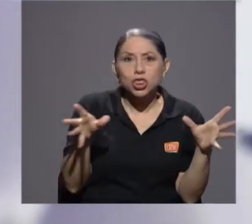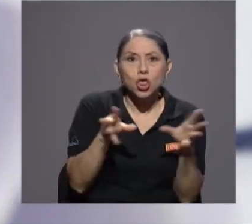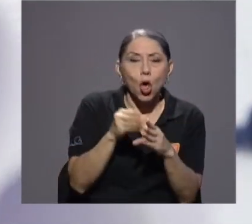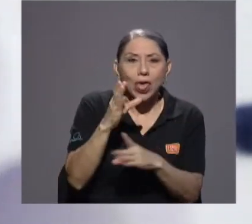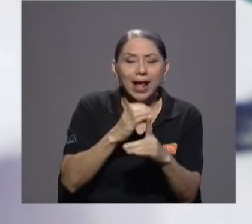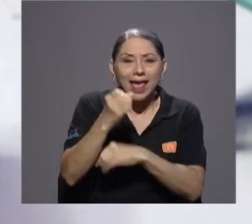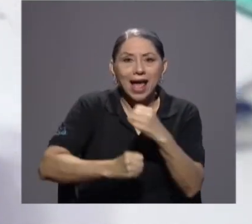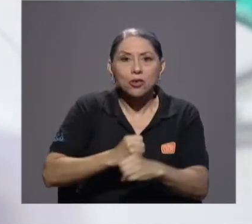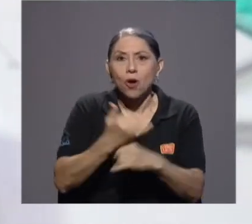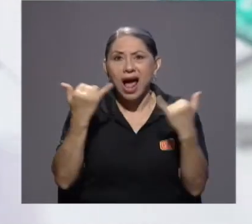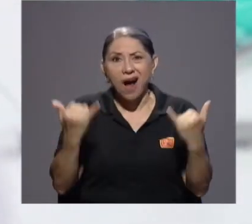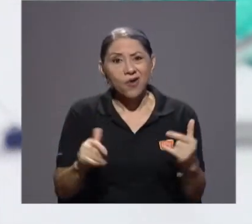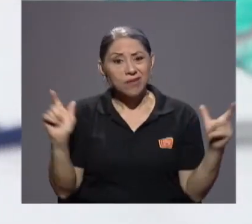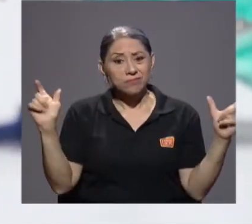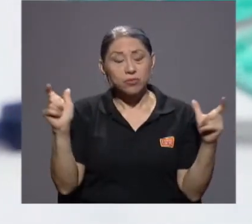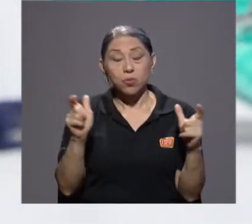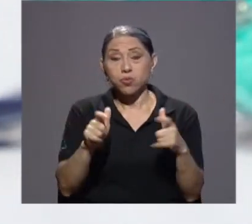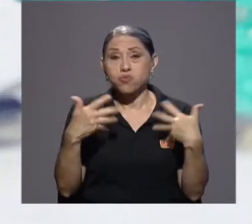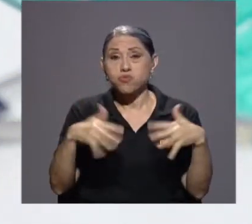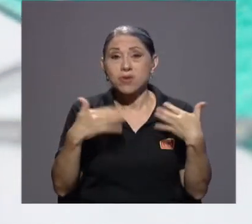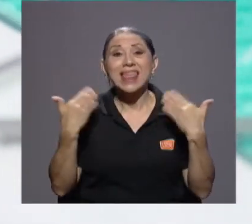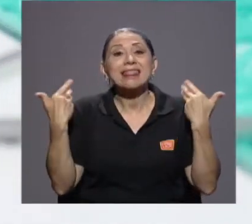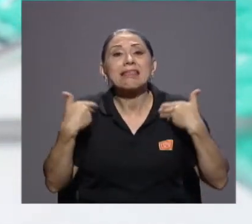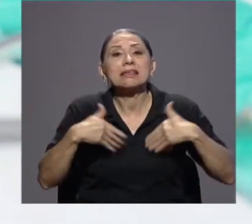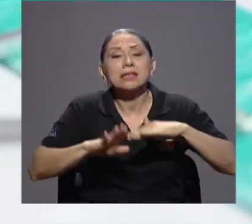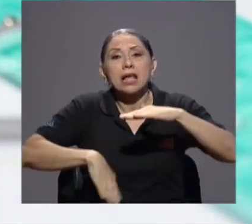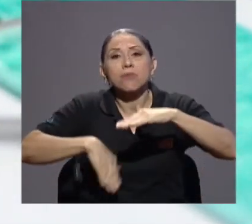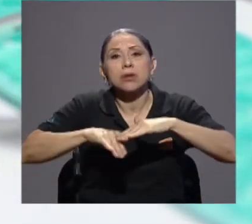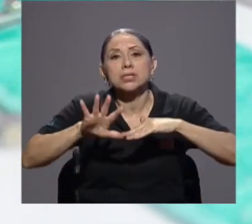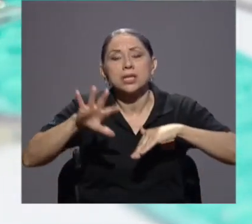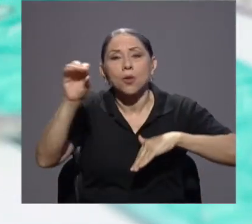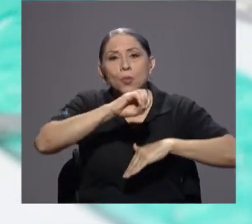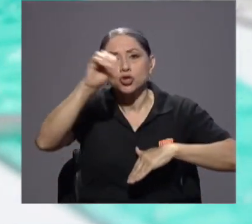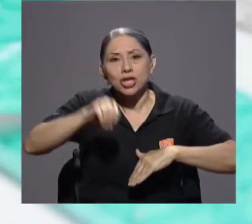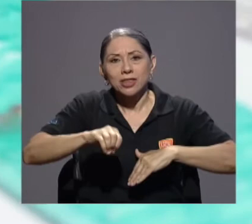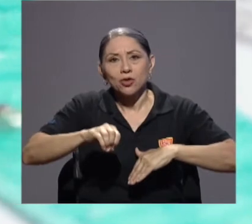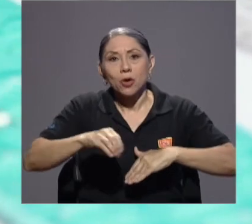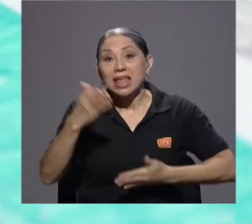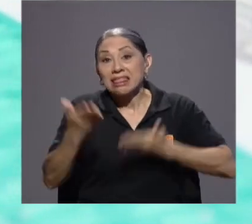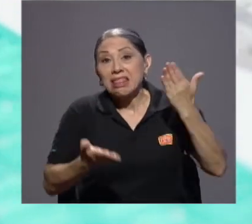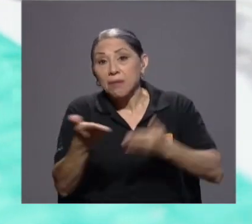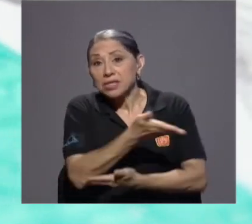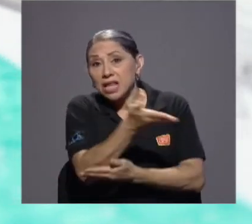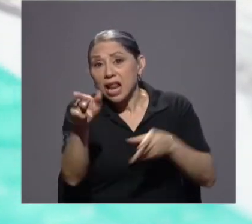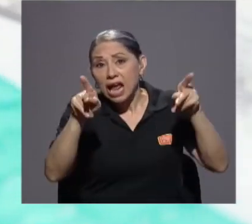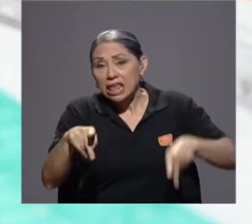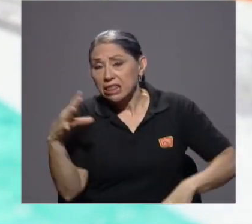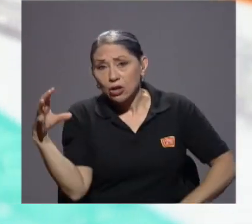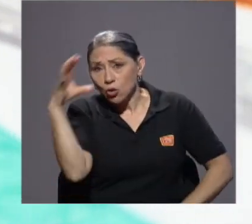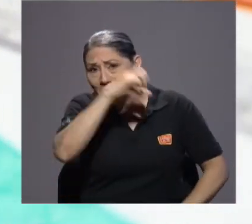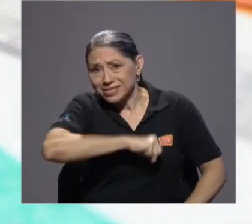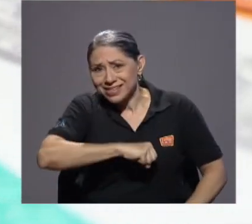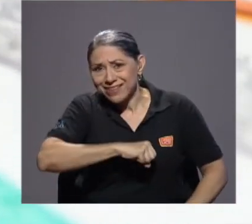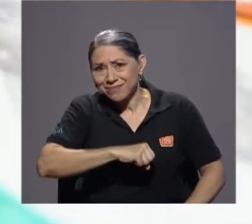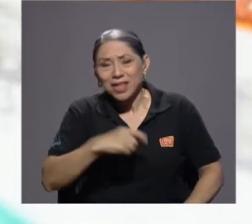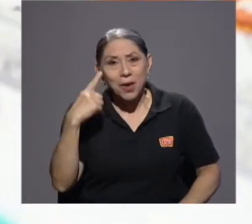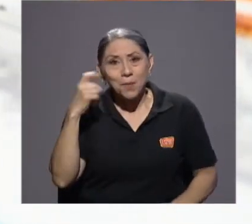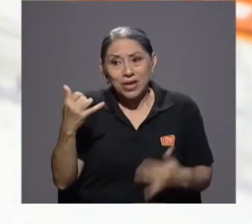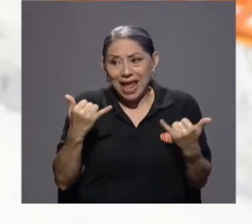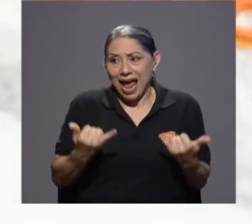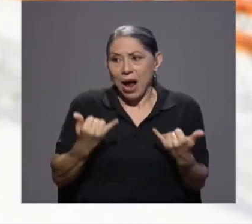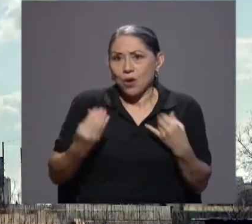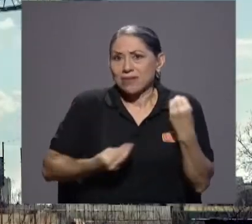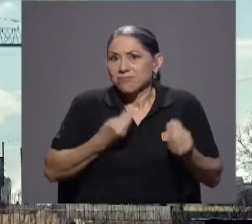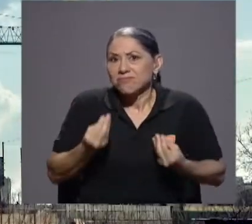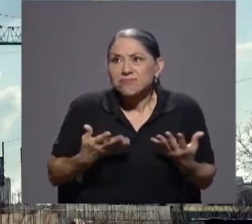a niveles impresionantes, no llega ni siquiera a un 5%, y eso la gente tal vez no lo percibe por lo que se dijo anteriormente, que se está viendo obra